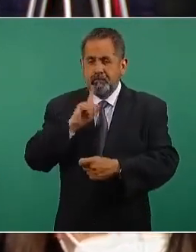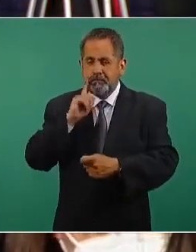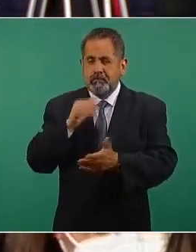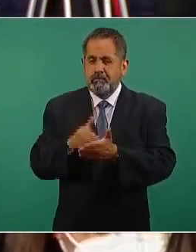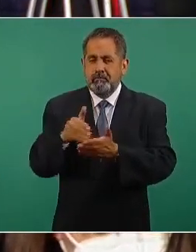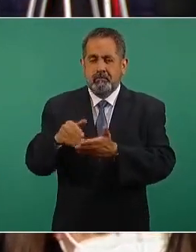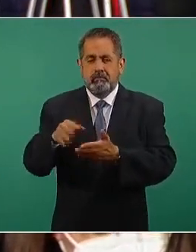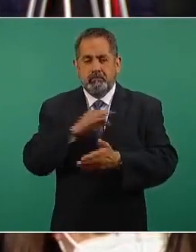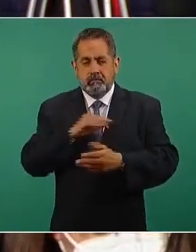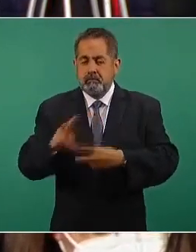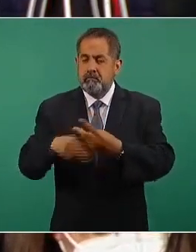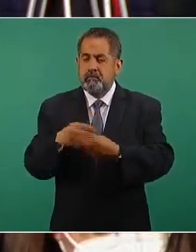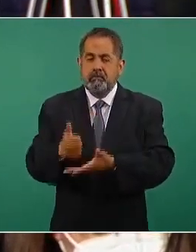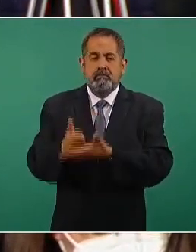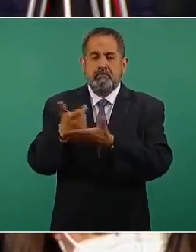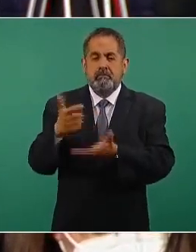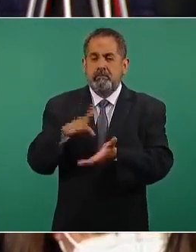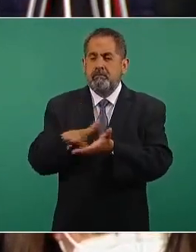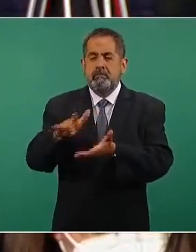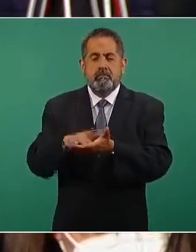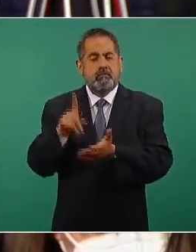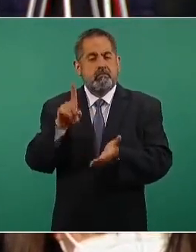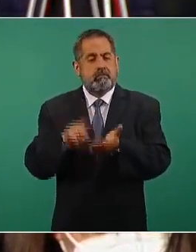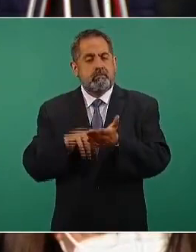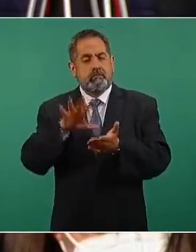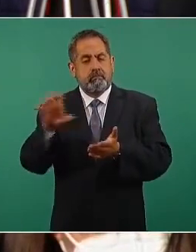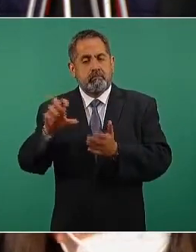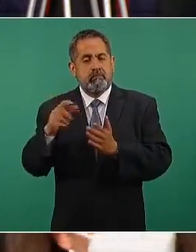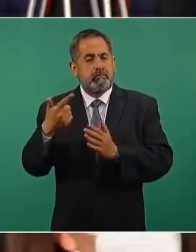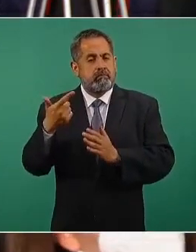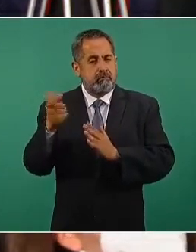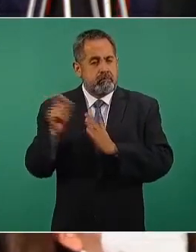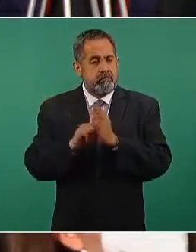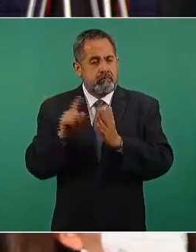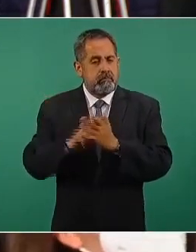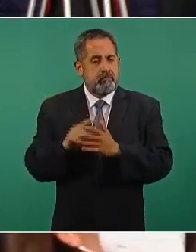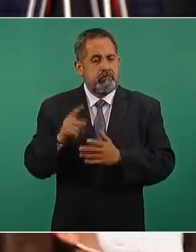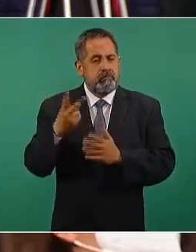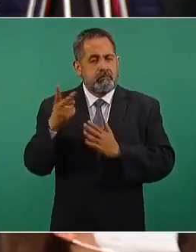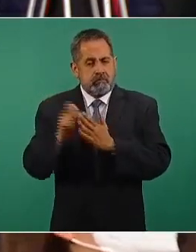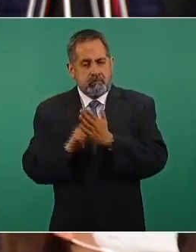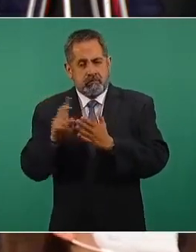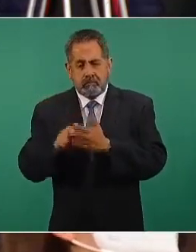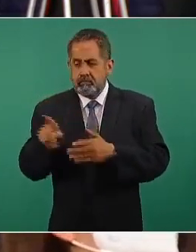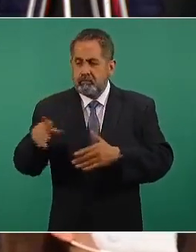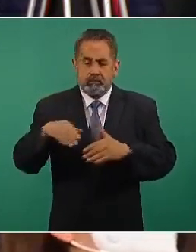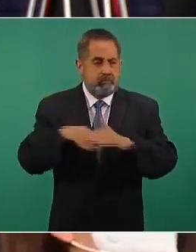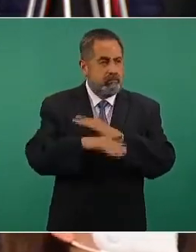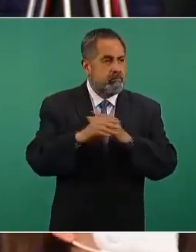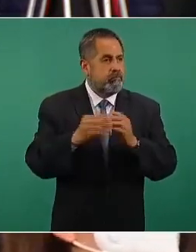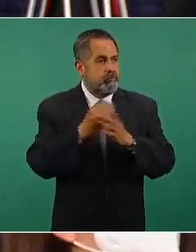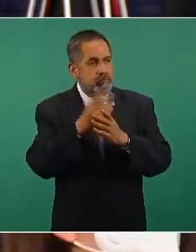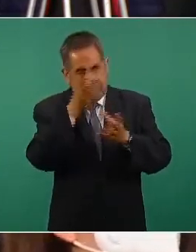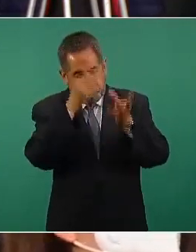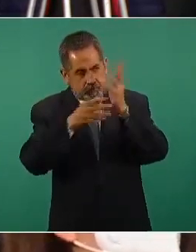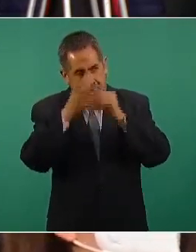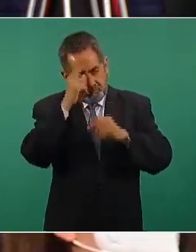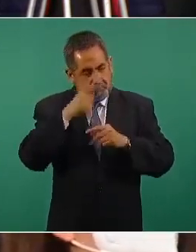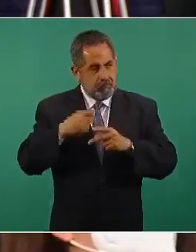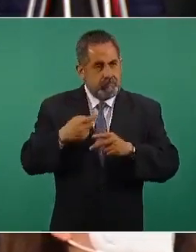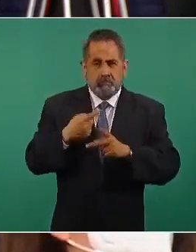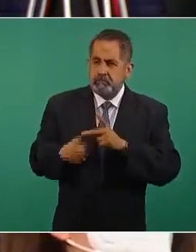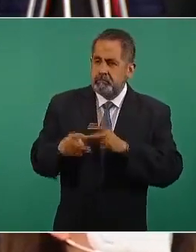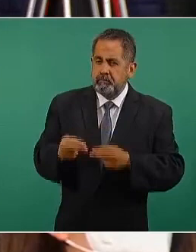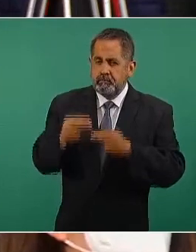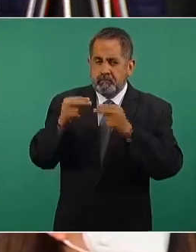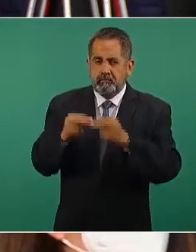miles de mujeres más cuenten con un apoyo económico de 1.500 pesos bimestrales, así como acceso a talleres de autoempleo, emprendimiento y bolsa